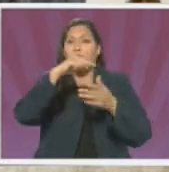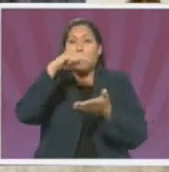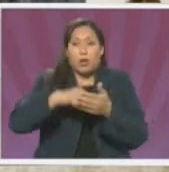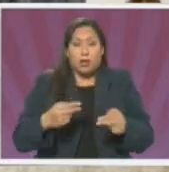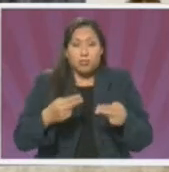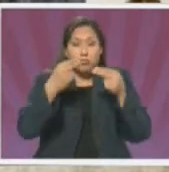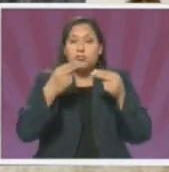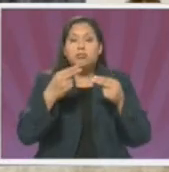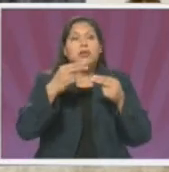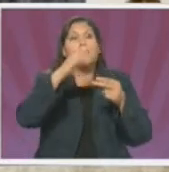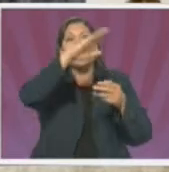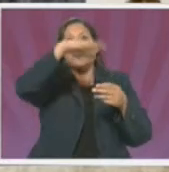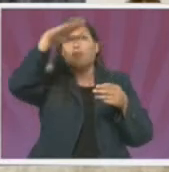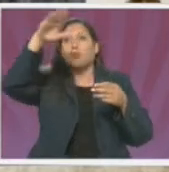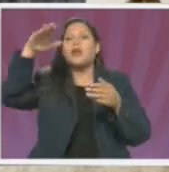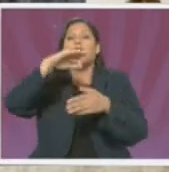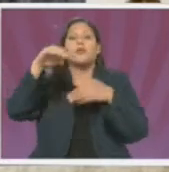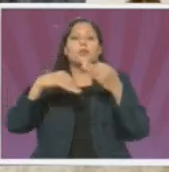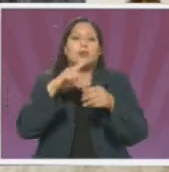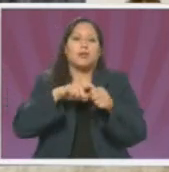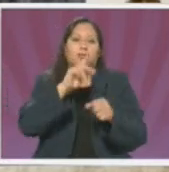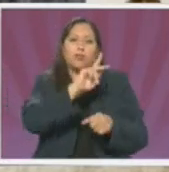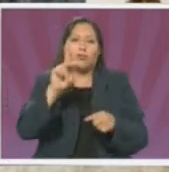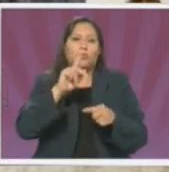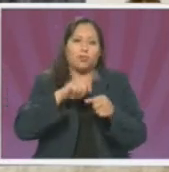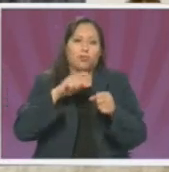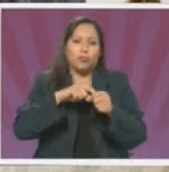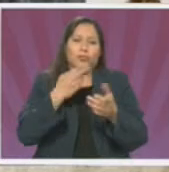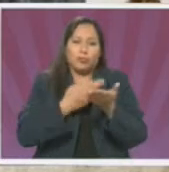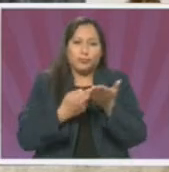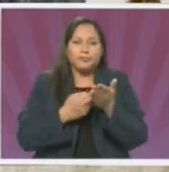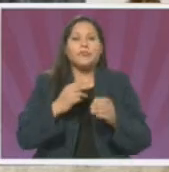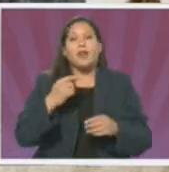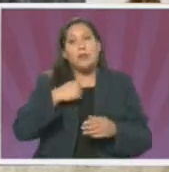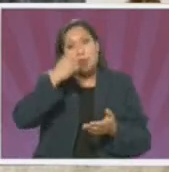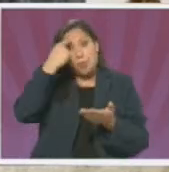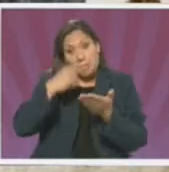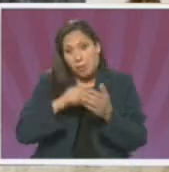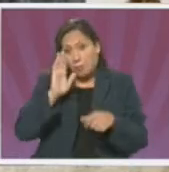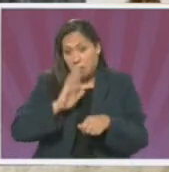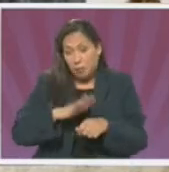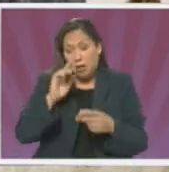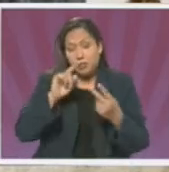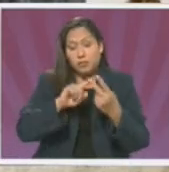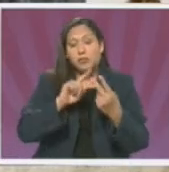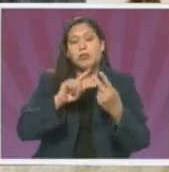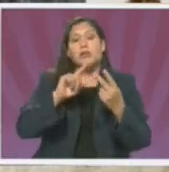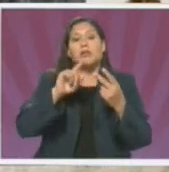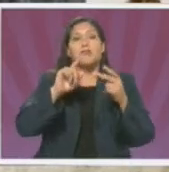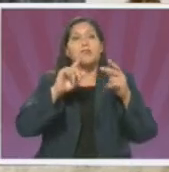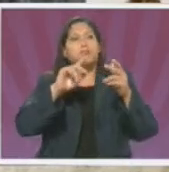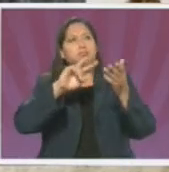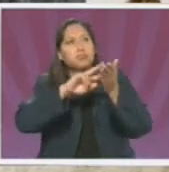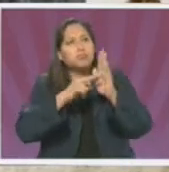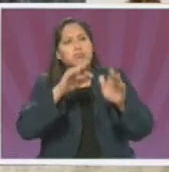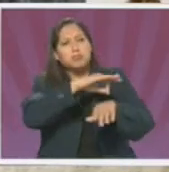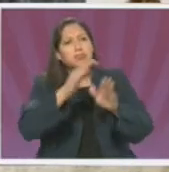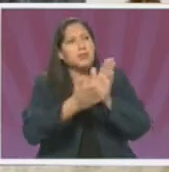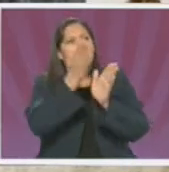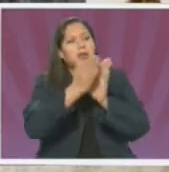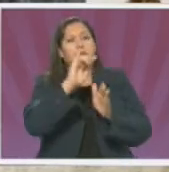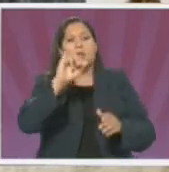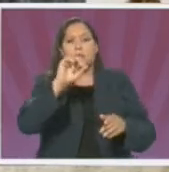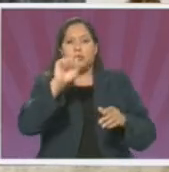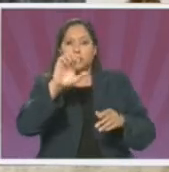comercial, tenían un color rosa. Y hay otra que dice, que además yo le creo más, en palabras del artista plástico mexicano de José Luis